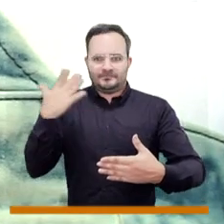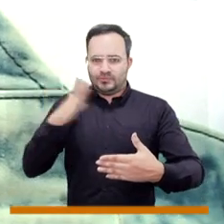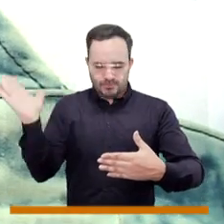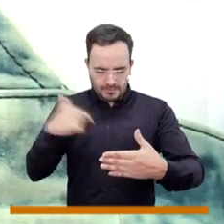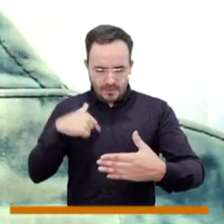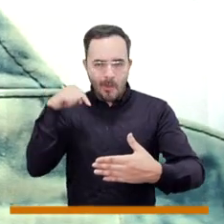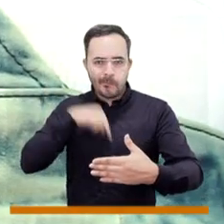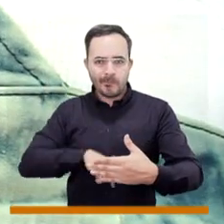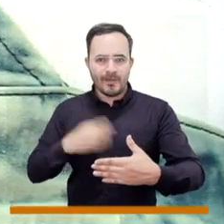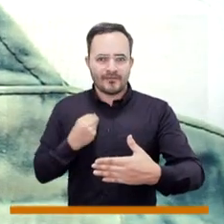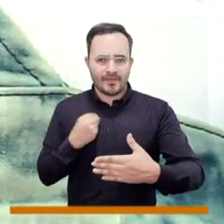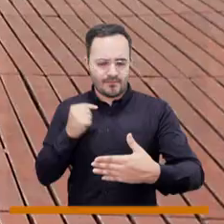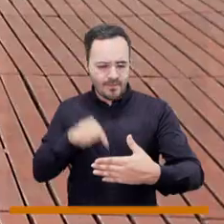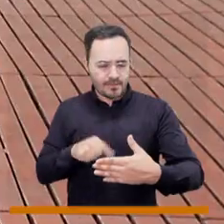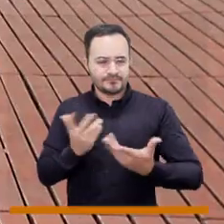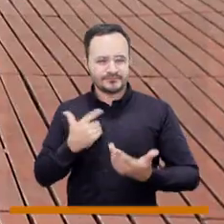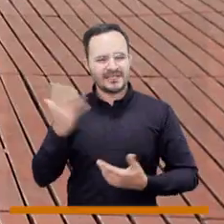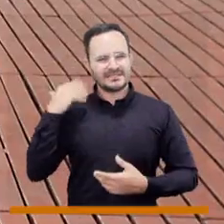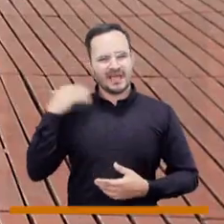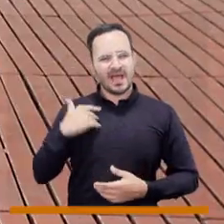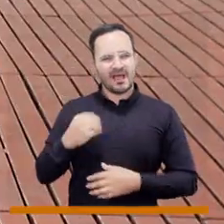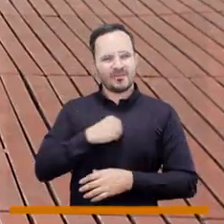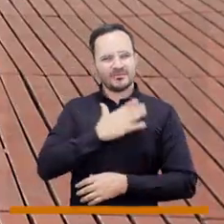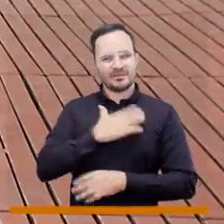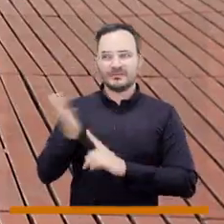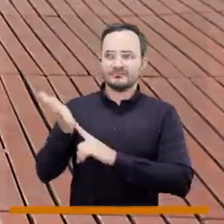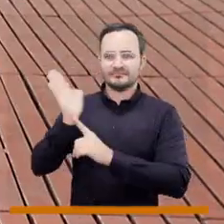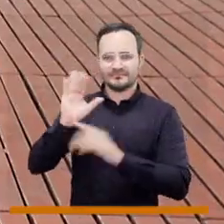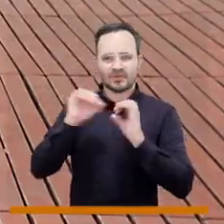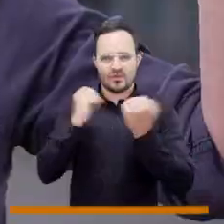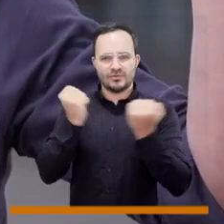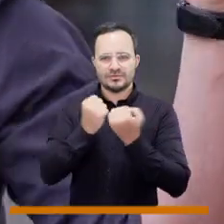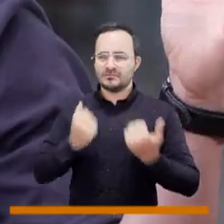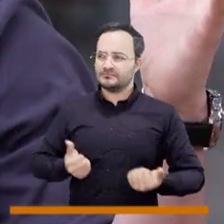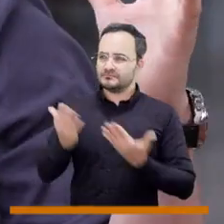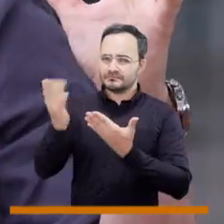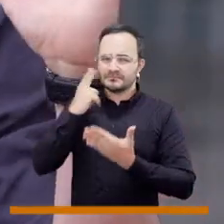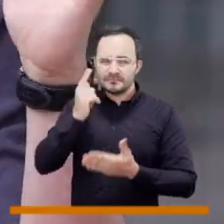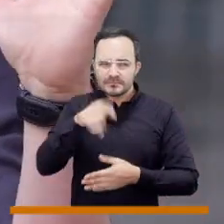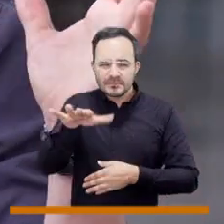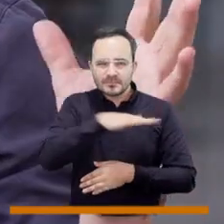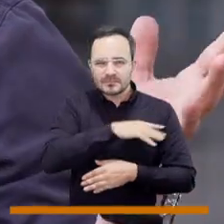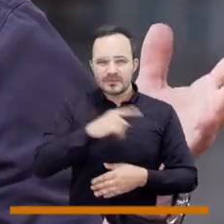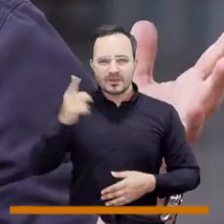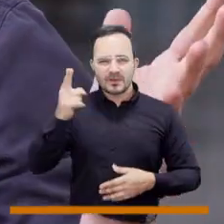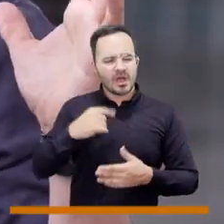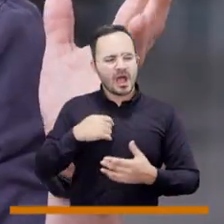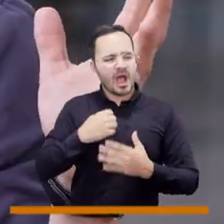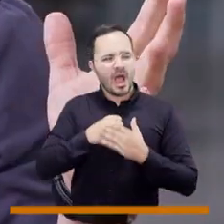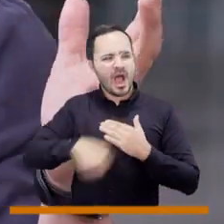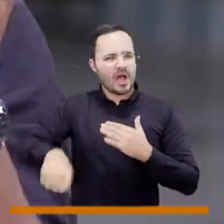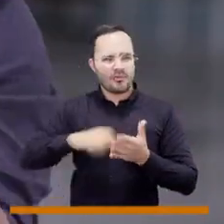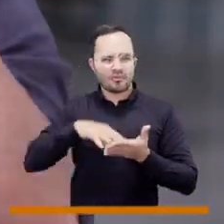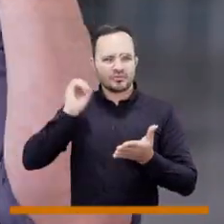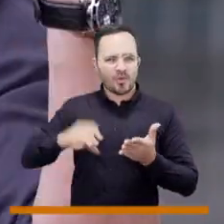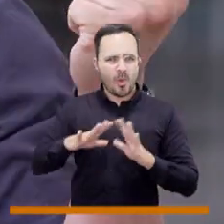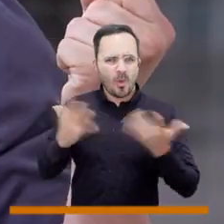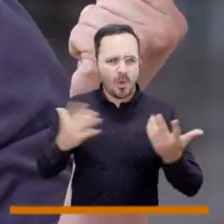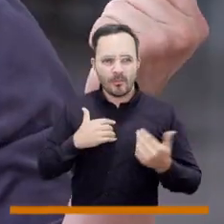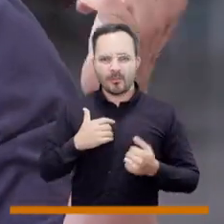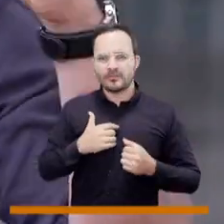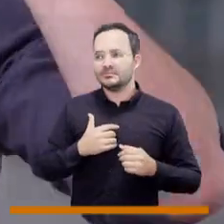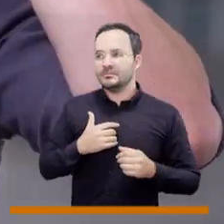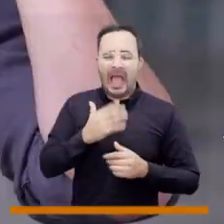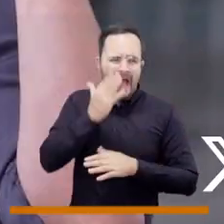con sentimiento. Yo tuve la oportunidad en el consejo mostrar el video de cómo se hace un aborto y todos se tapaban